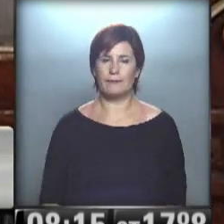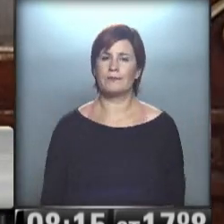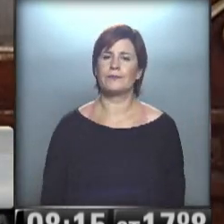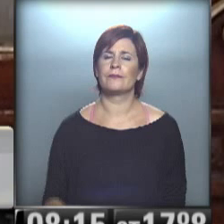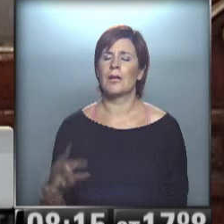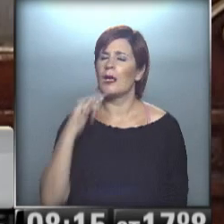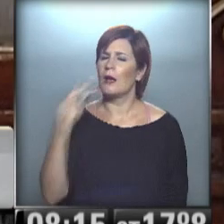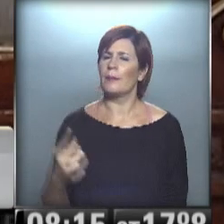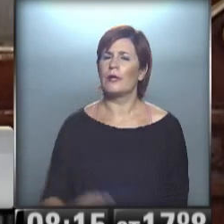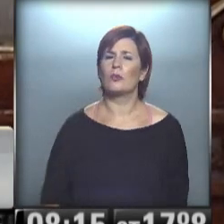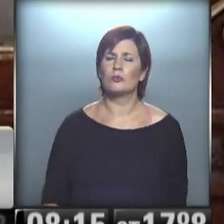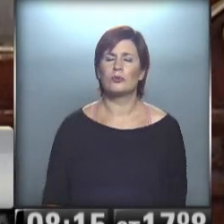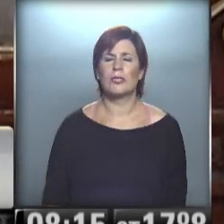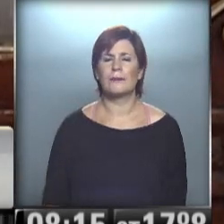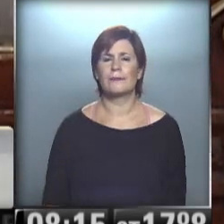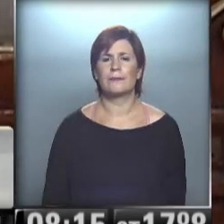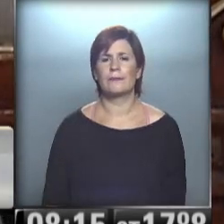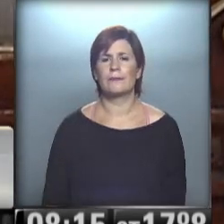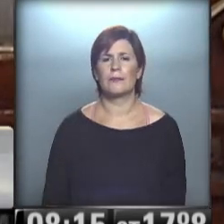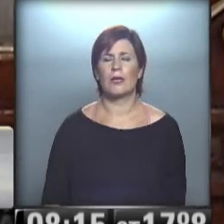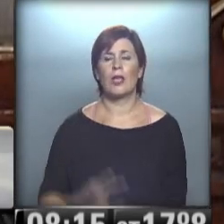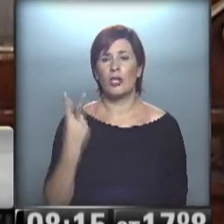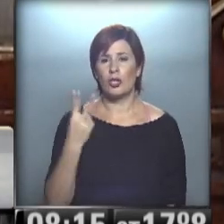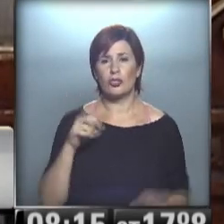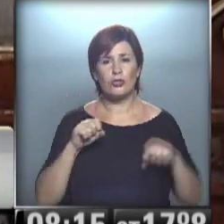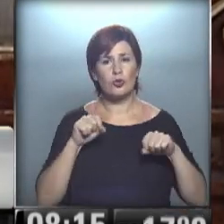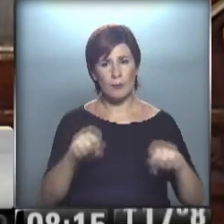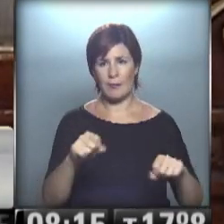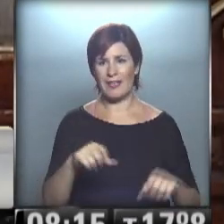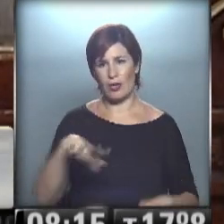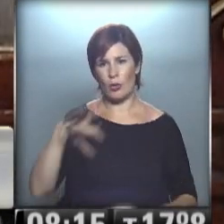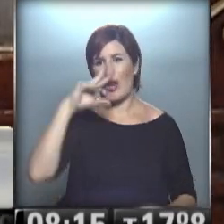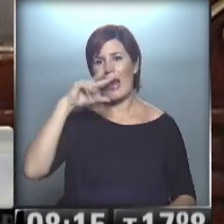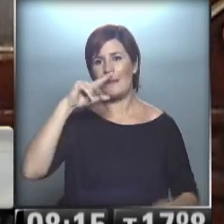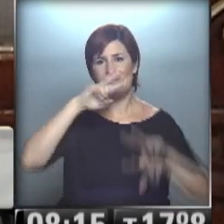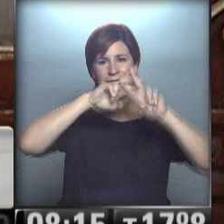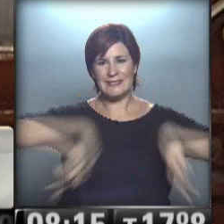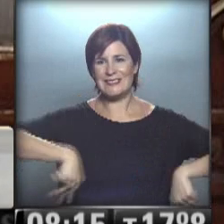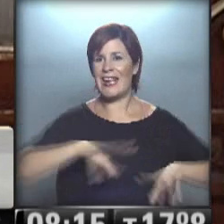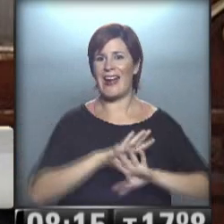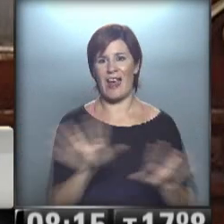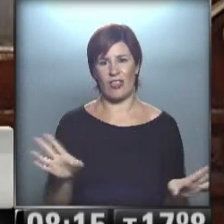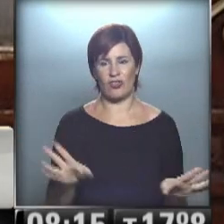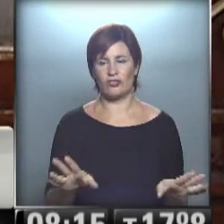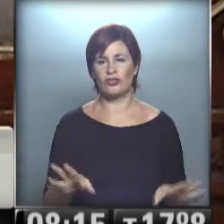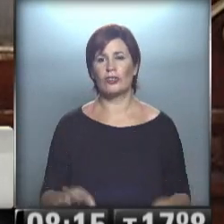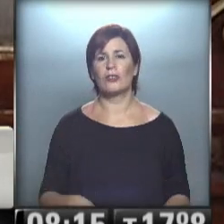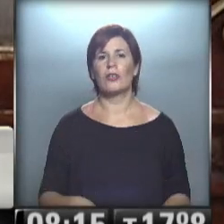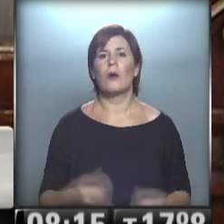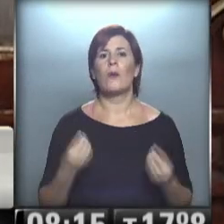ver fundamentalmente con el cierre de dos supermercados ayer en la ciudad de La Plata, en el marco